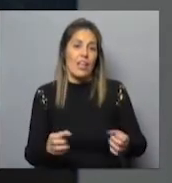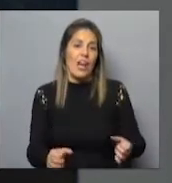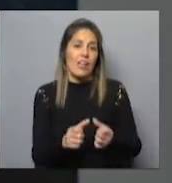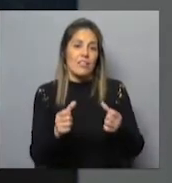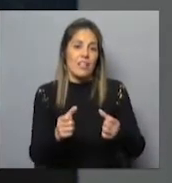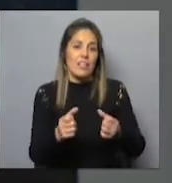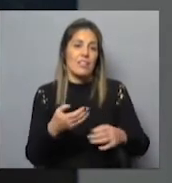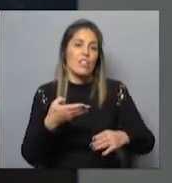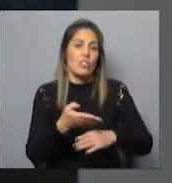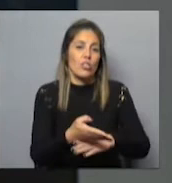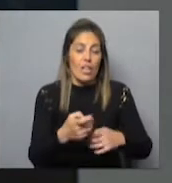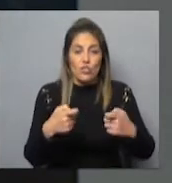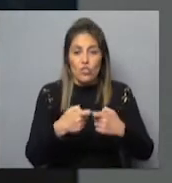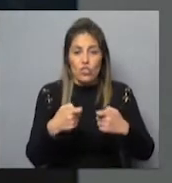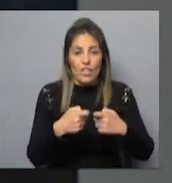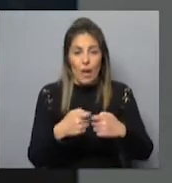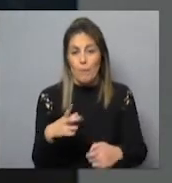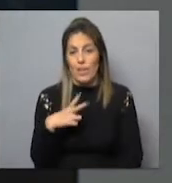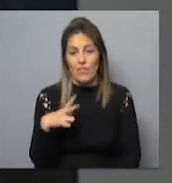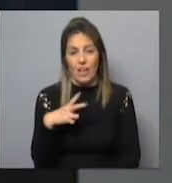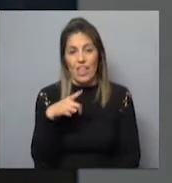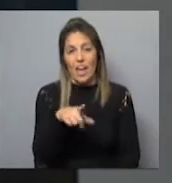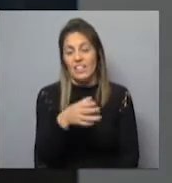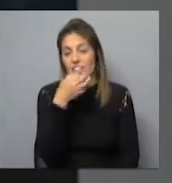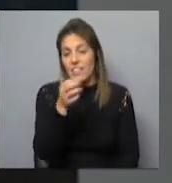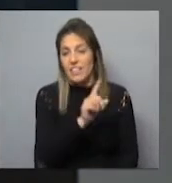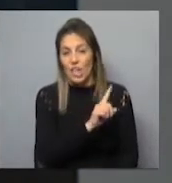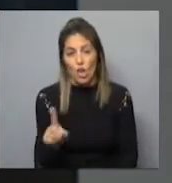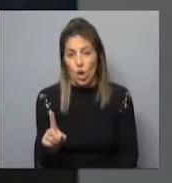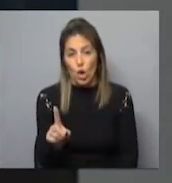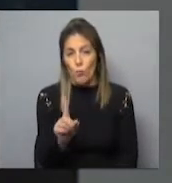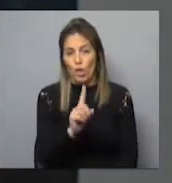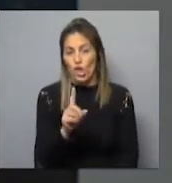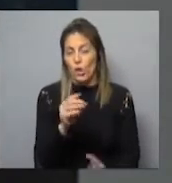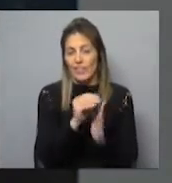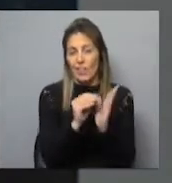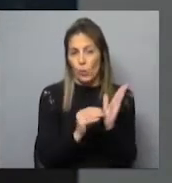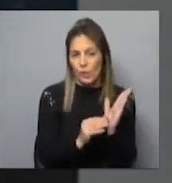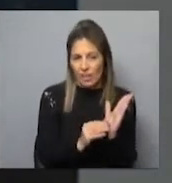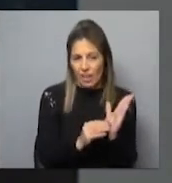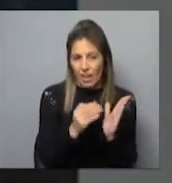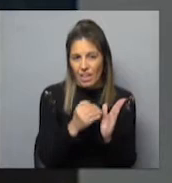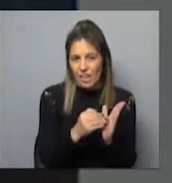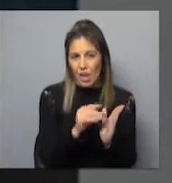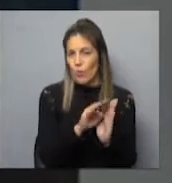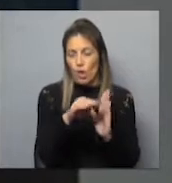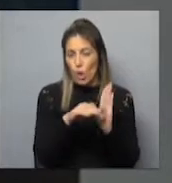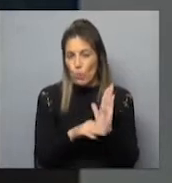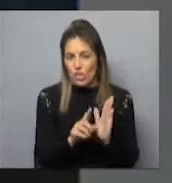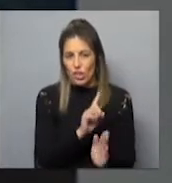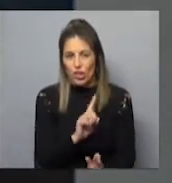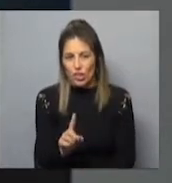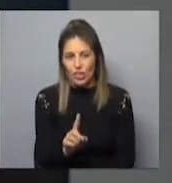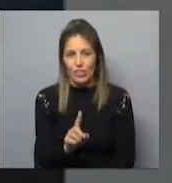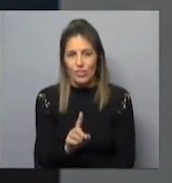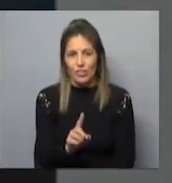las solicitadas en tu sociedad médica tu sociedad te va a decir que no porque no está en el díaz porque no lo pusieron porque eso o